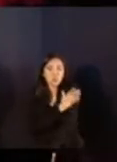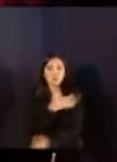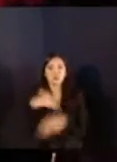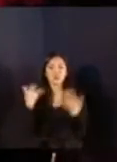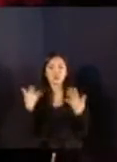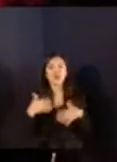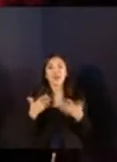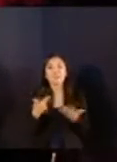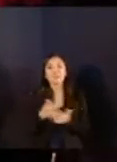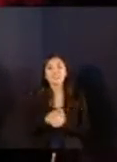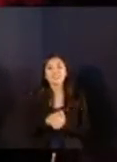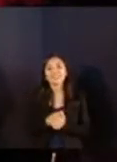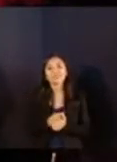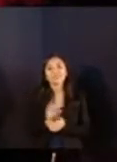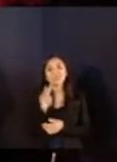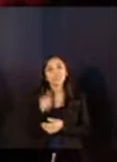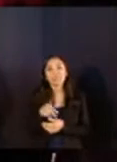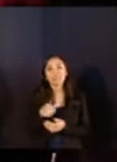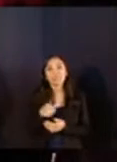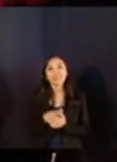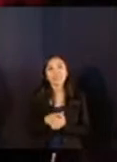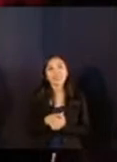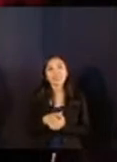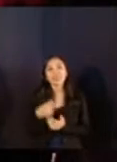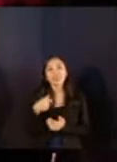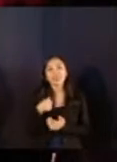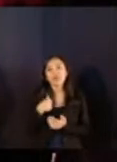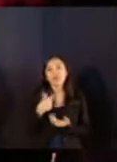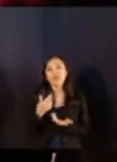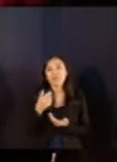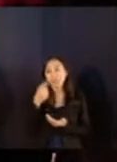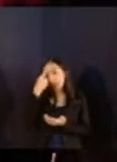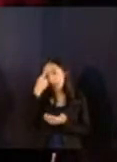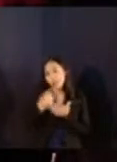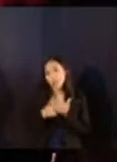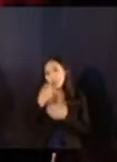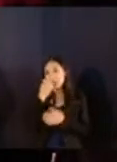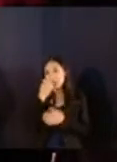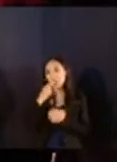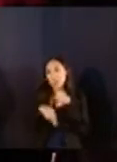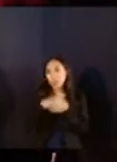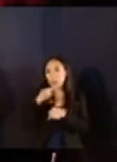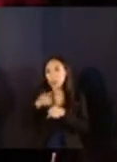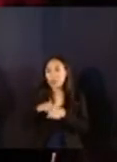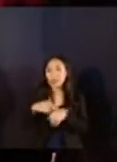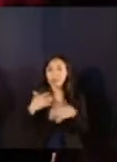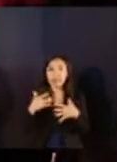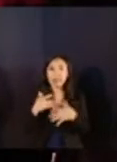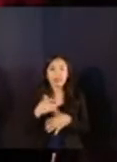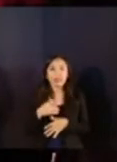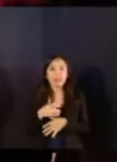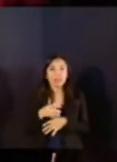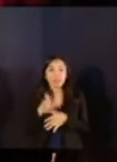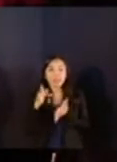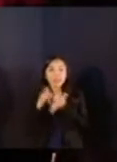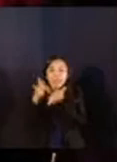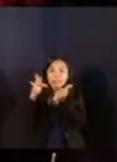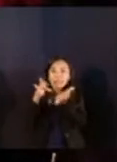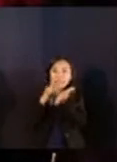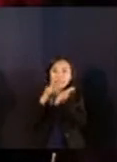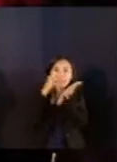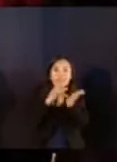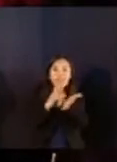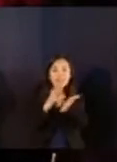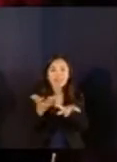de normalistas y en este mismo recinto es algo muy, pues muy complejo de agradecer, ¿no? Mueve muchas filas y muchos